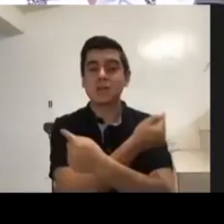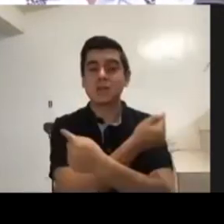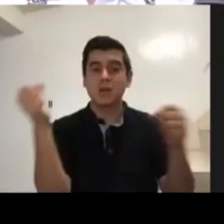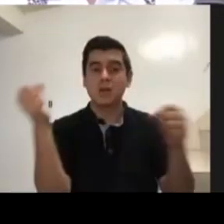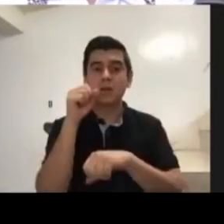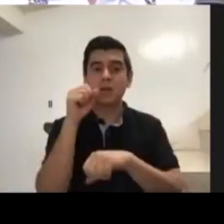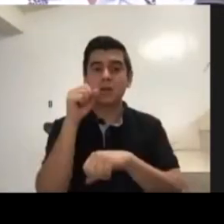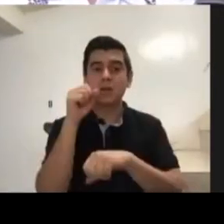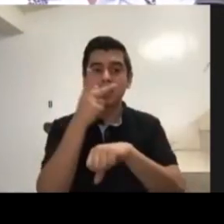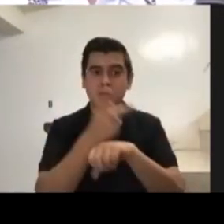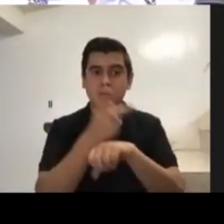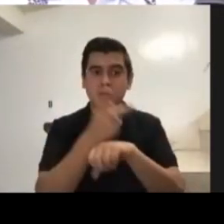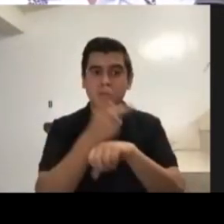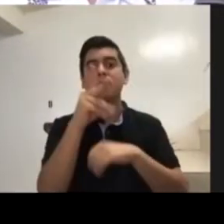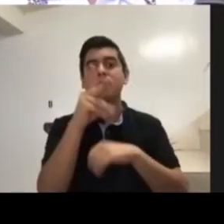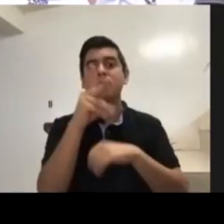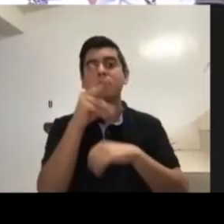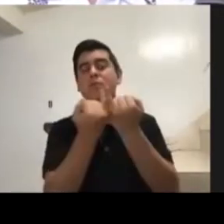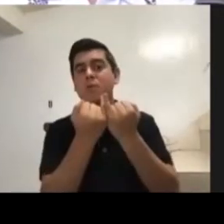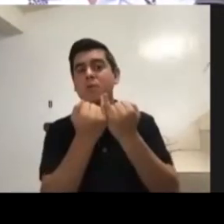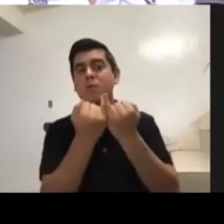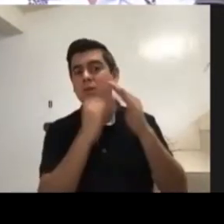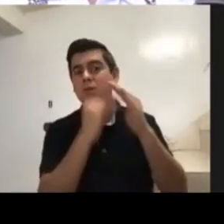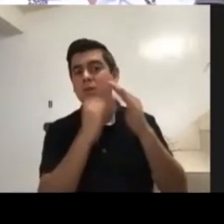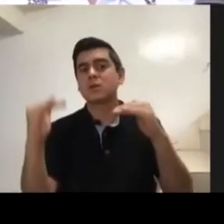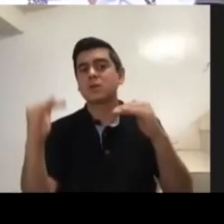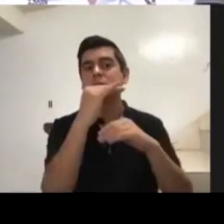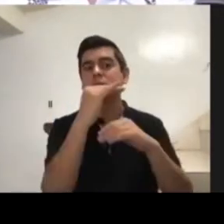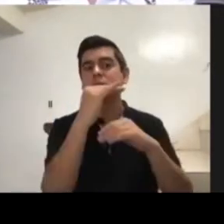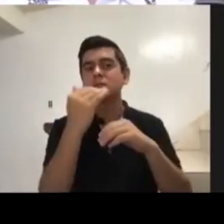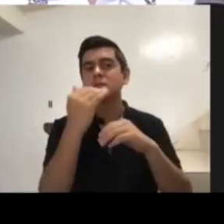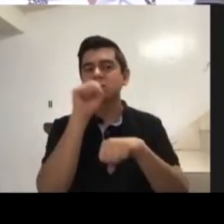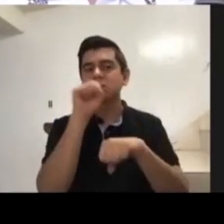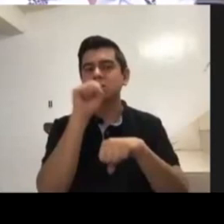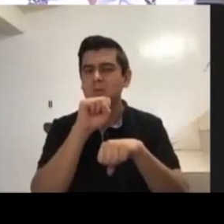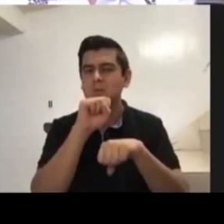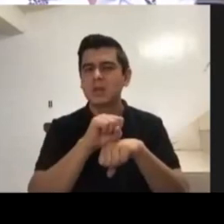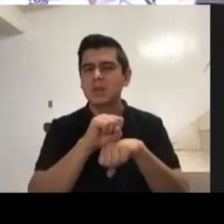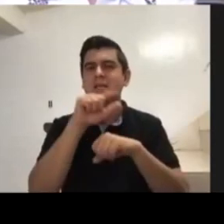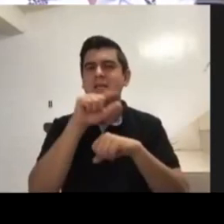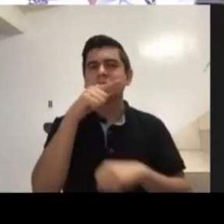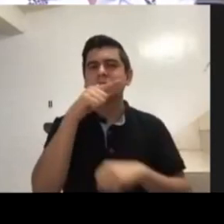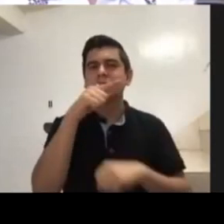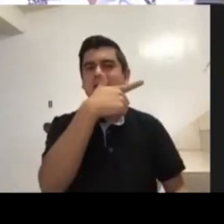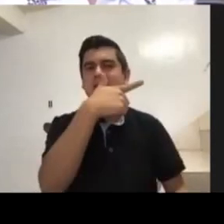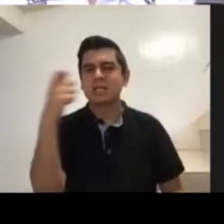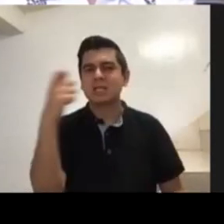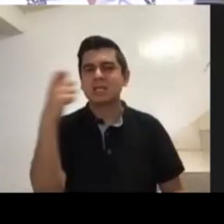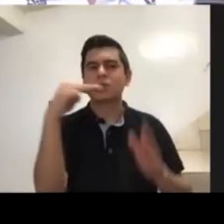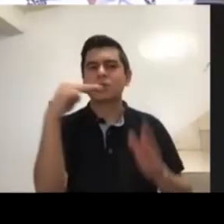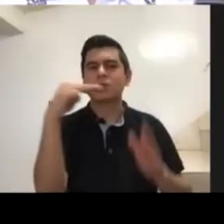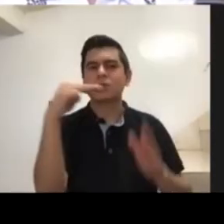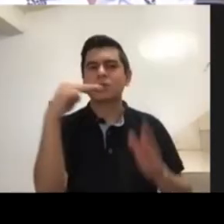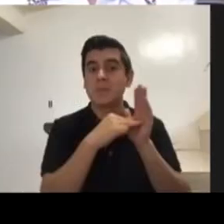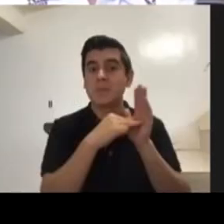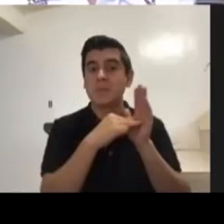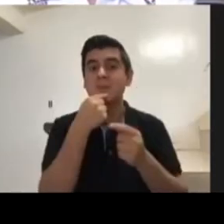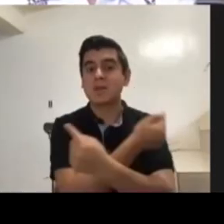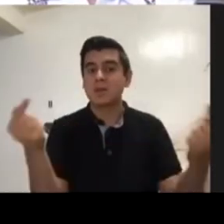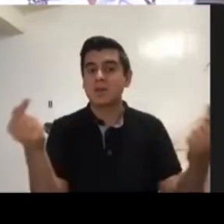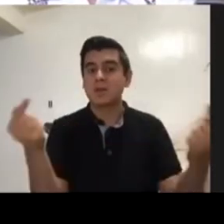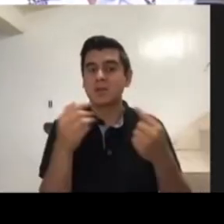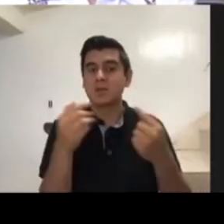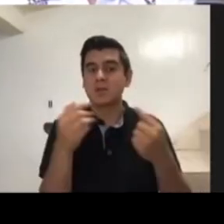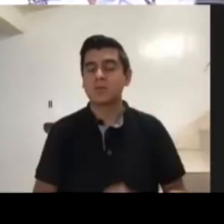de 700 mil niños y niñas que deberían estar en la media superior, que habían